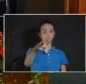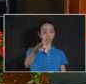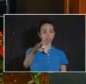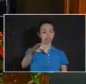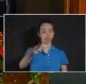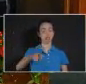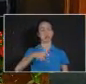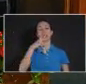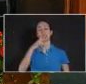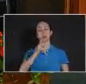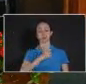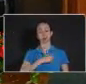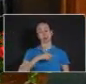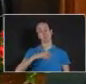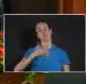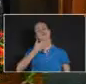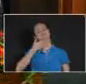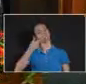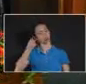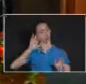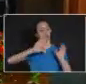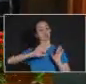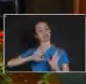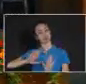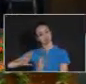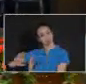hermano, mejor hágase a un lado.